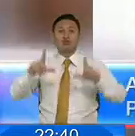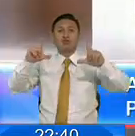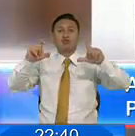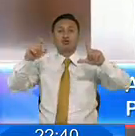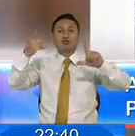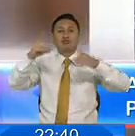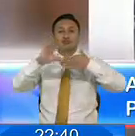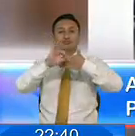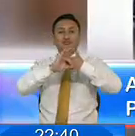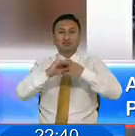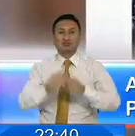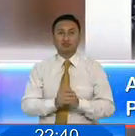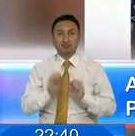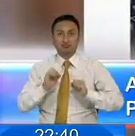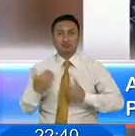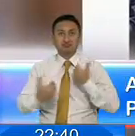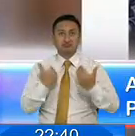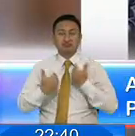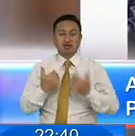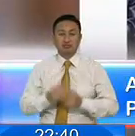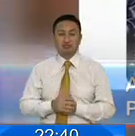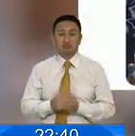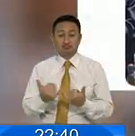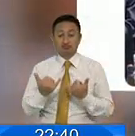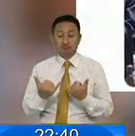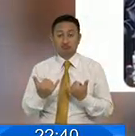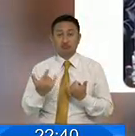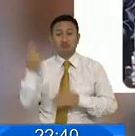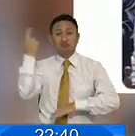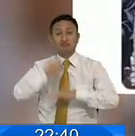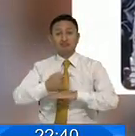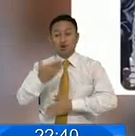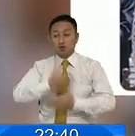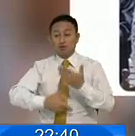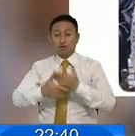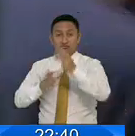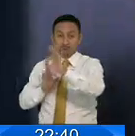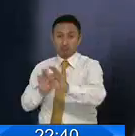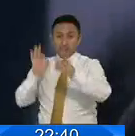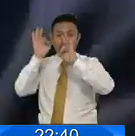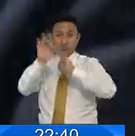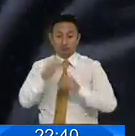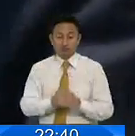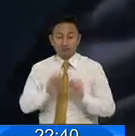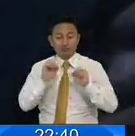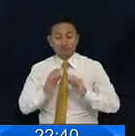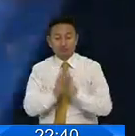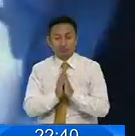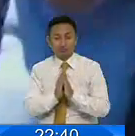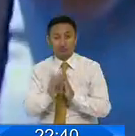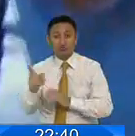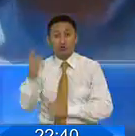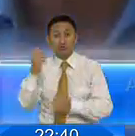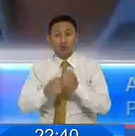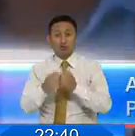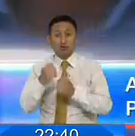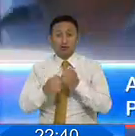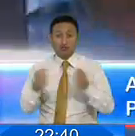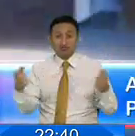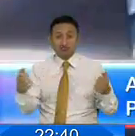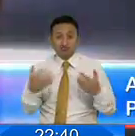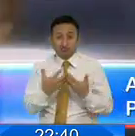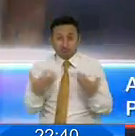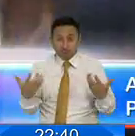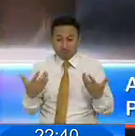sociales y aseguró estar contento por haber compartido la jornada con su predecesor, llamando a poner fin a esa grieta que tanto daño ha hecho a